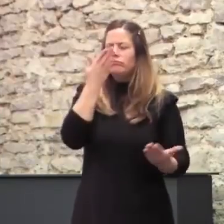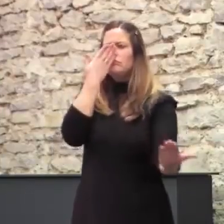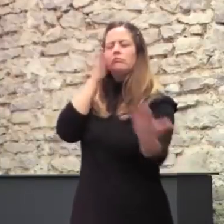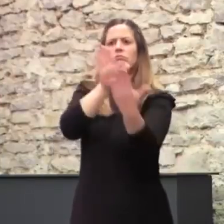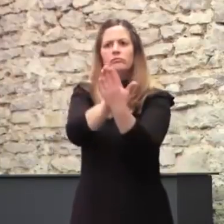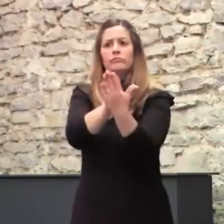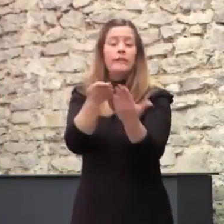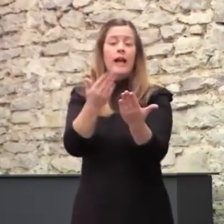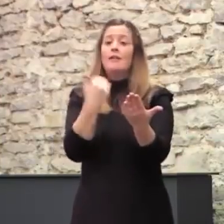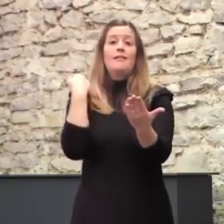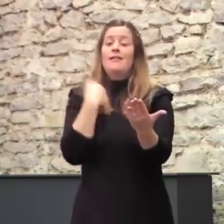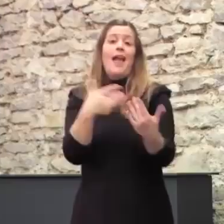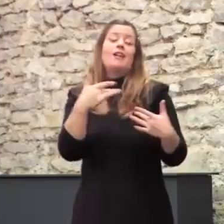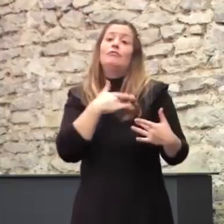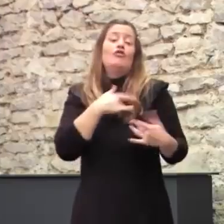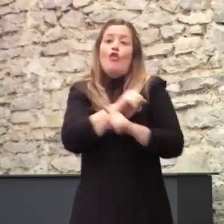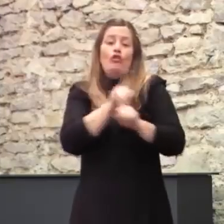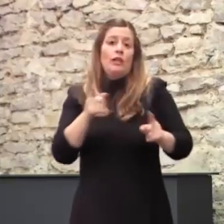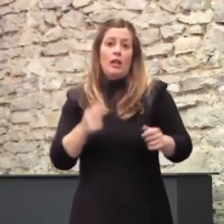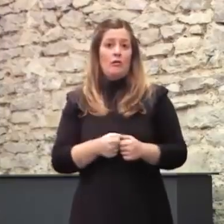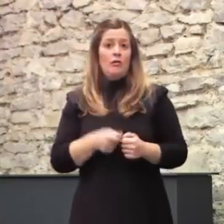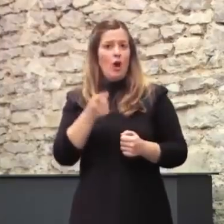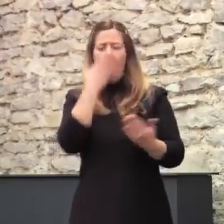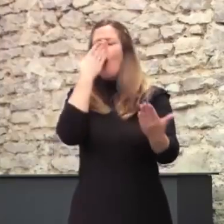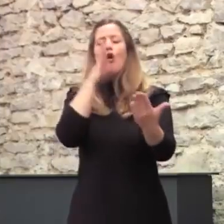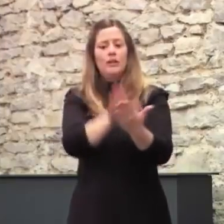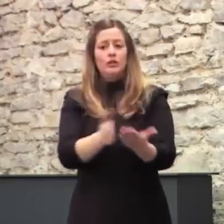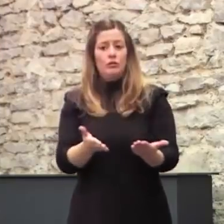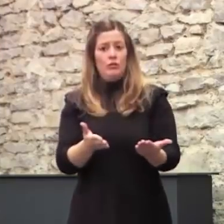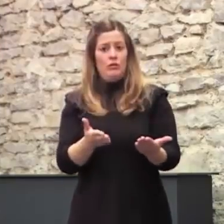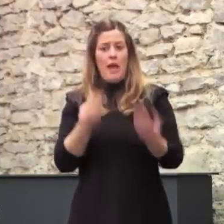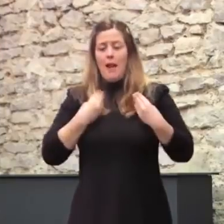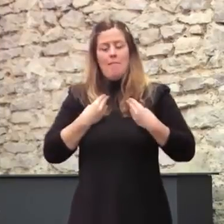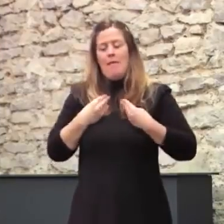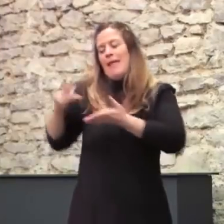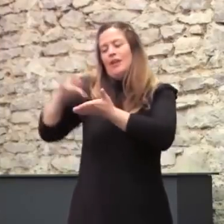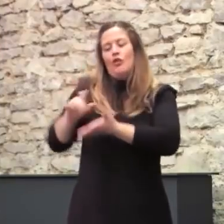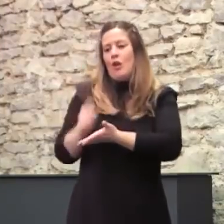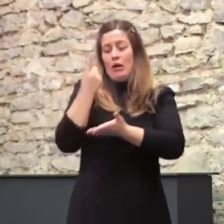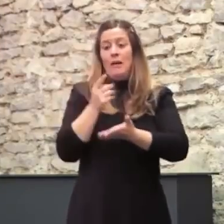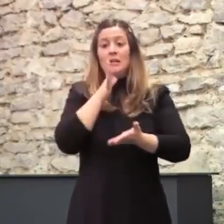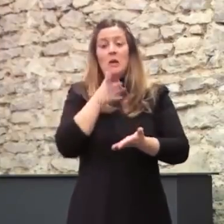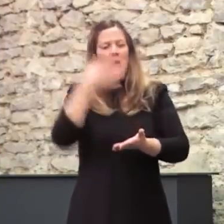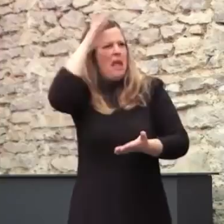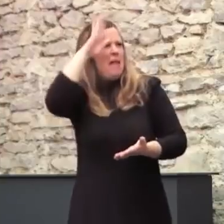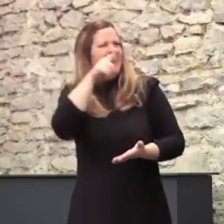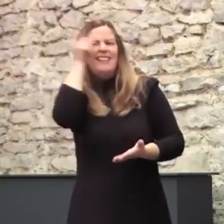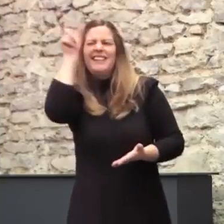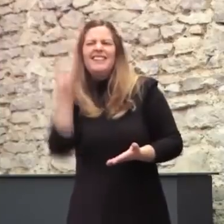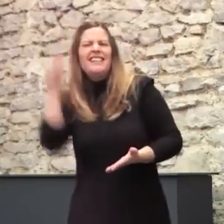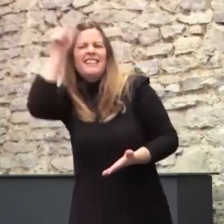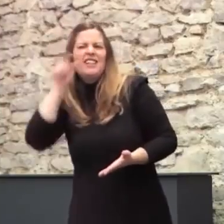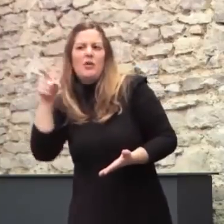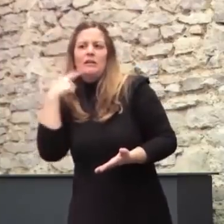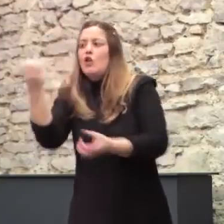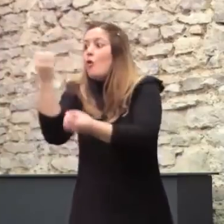más honestas y más hermosas que me han pasado en mi vida. ¿Por qué? Pues bueno, este chico podía haber optado por no contármelo, seguir raro, yo